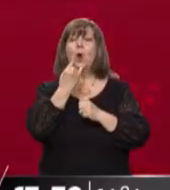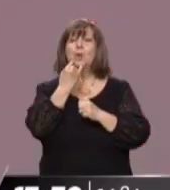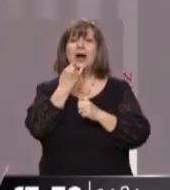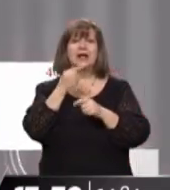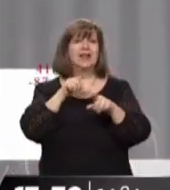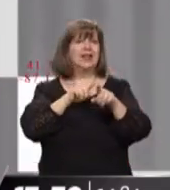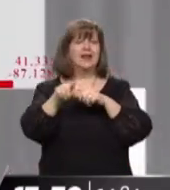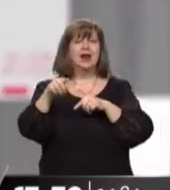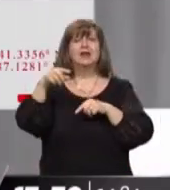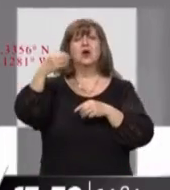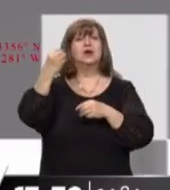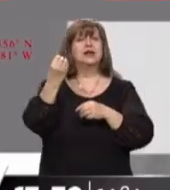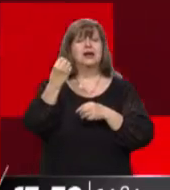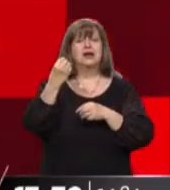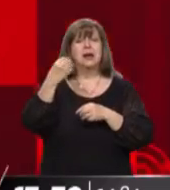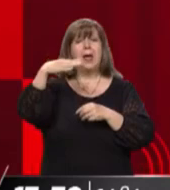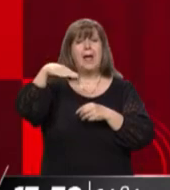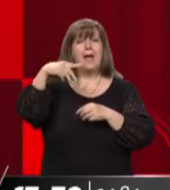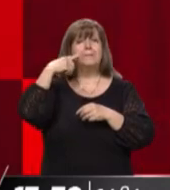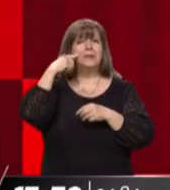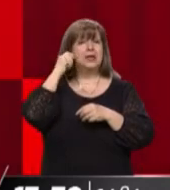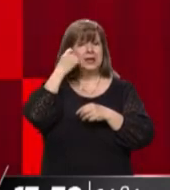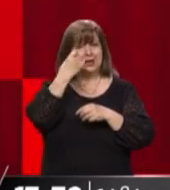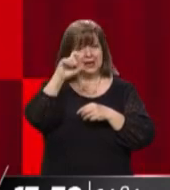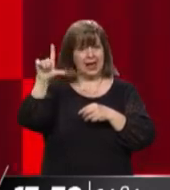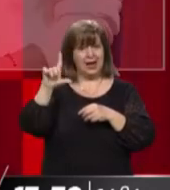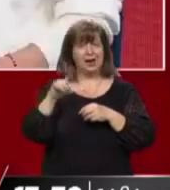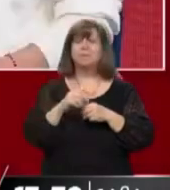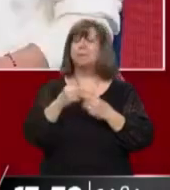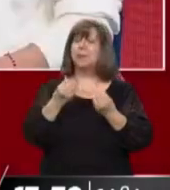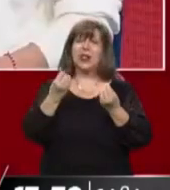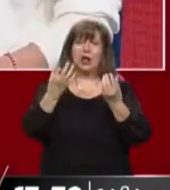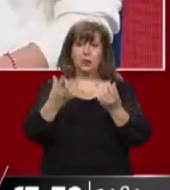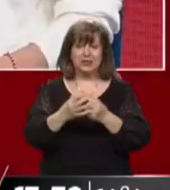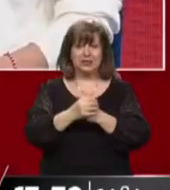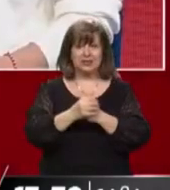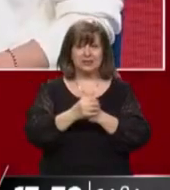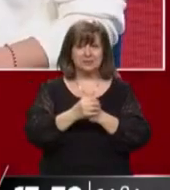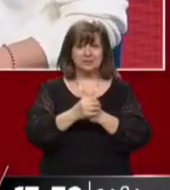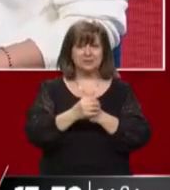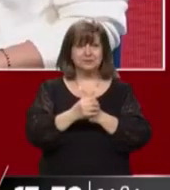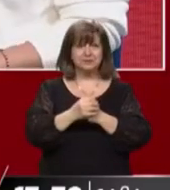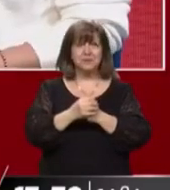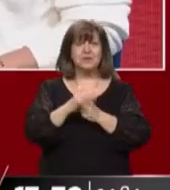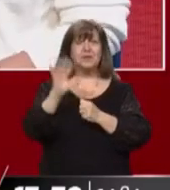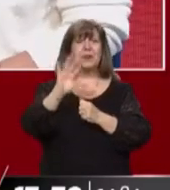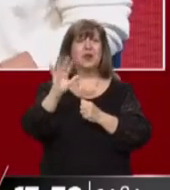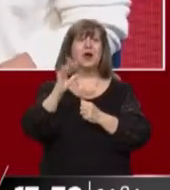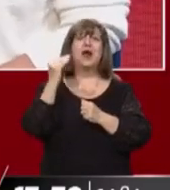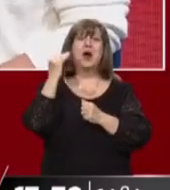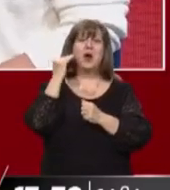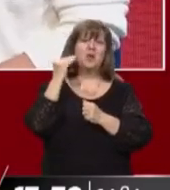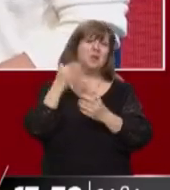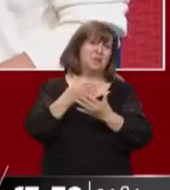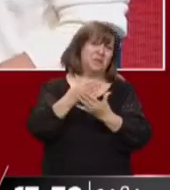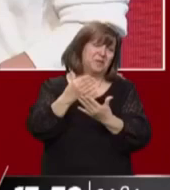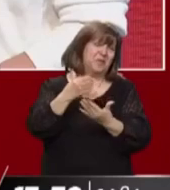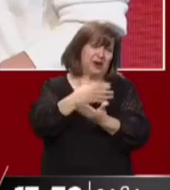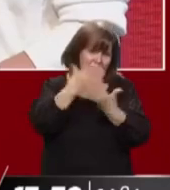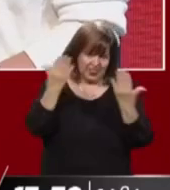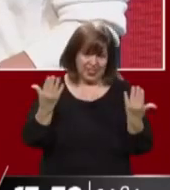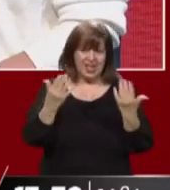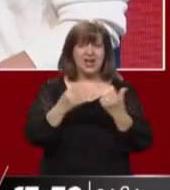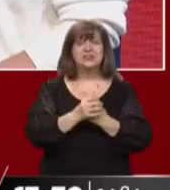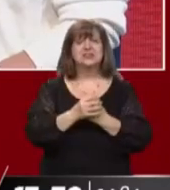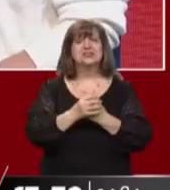Conexión en vivo con Miguel Pelaitay. Ahora sí, Miguel, ¿cómo estás? Te escuchamos. Noelia, Sergio, muy buen mediodía